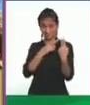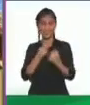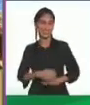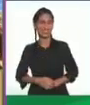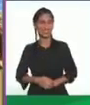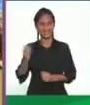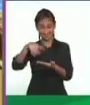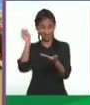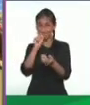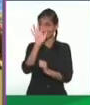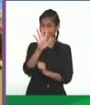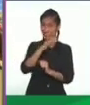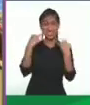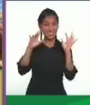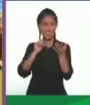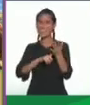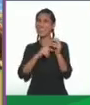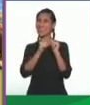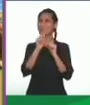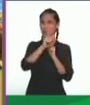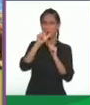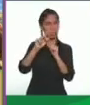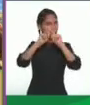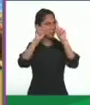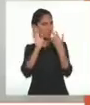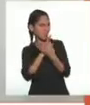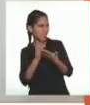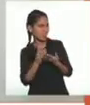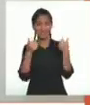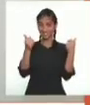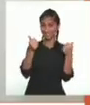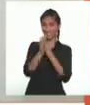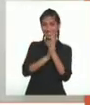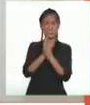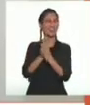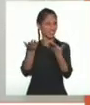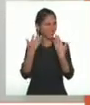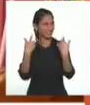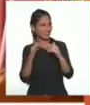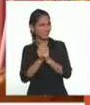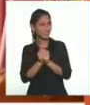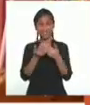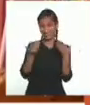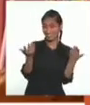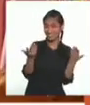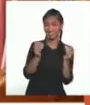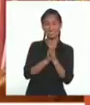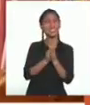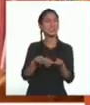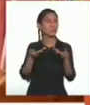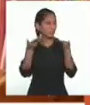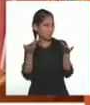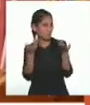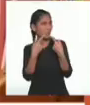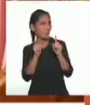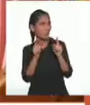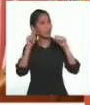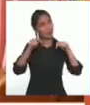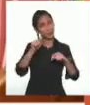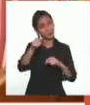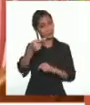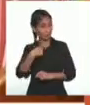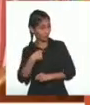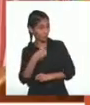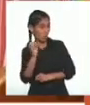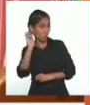turno. 5. Llegué al 13. No hay pregunta. ¡Ya me pasaste, Yari! Sí, te pasé, pero seguro ahora me